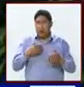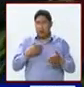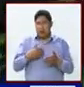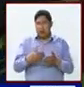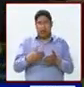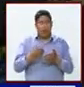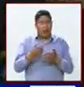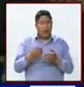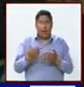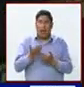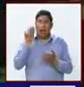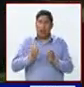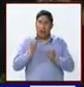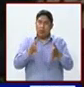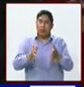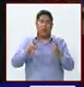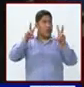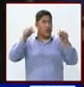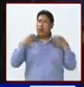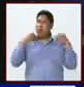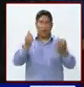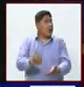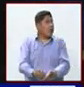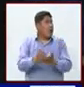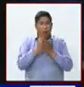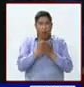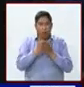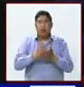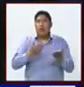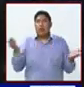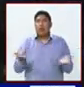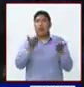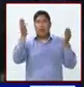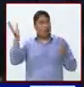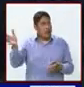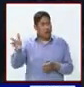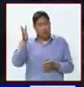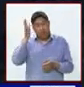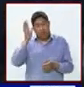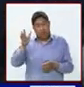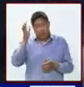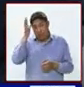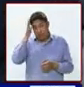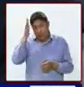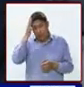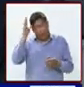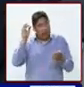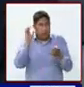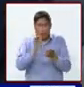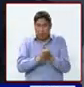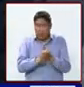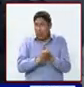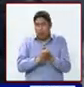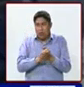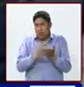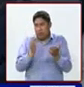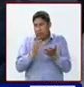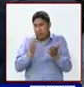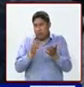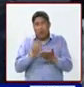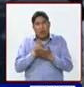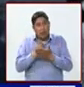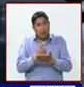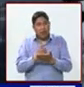hasta velada, John, porque no tiene ayuda. Y tú me preguntarás, ¿dónde está el papá? Bueno, el papá prácticamente